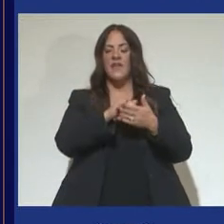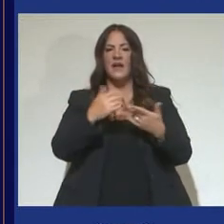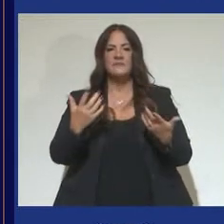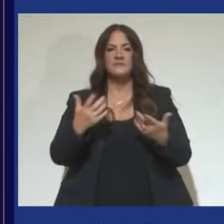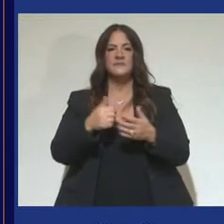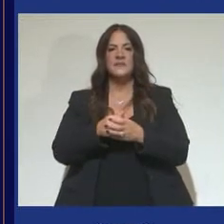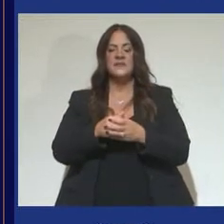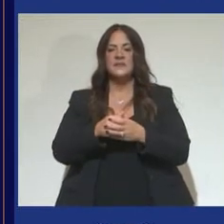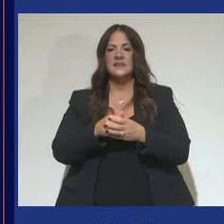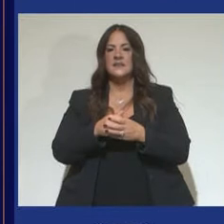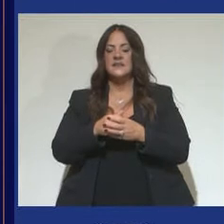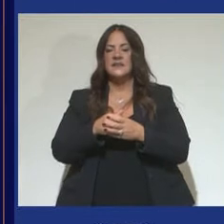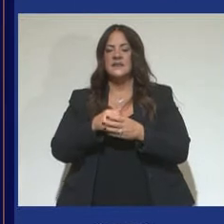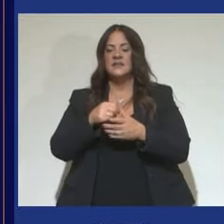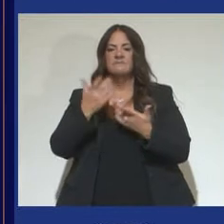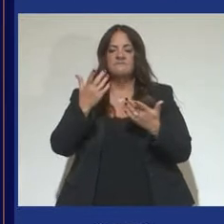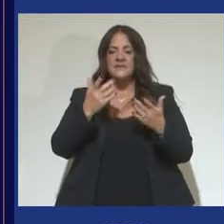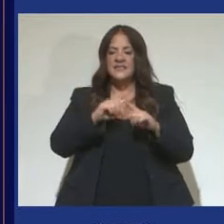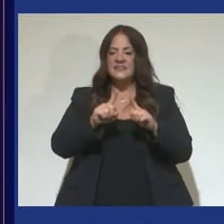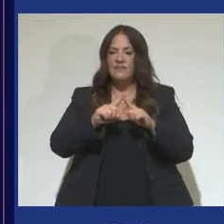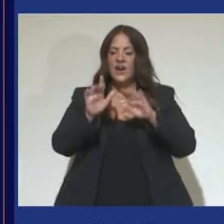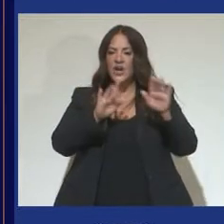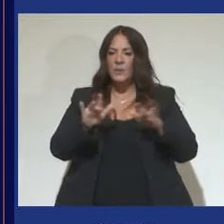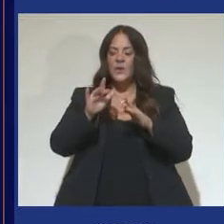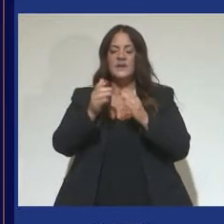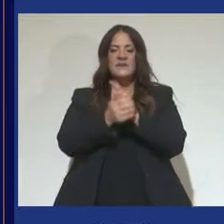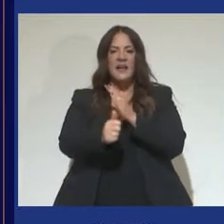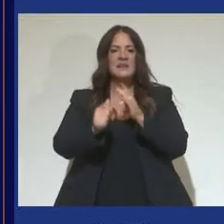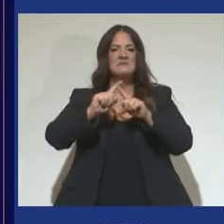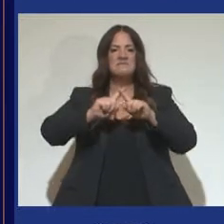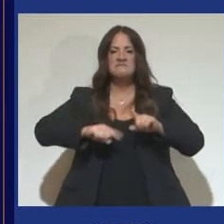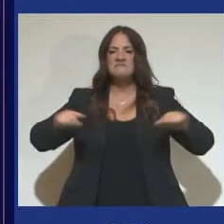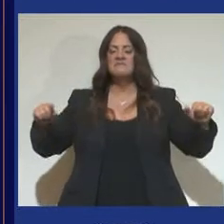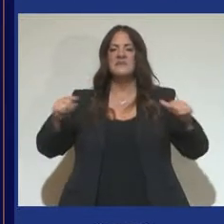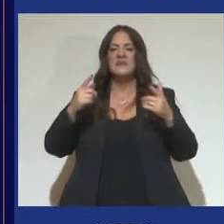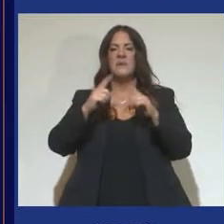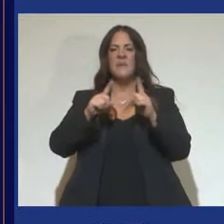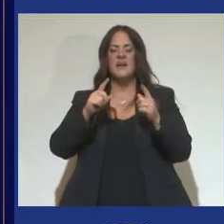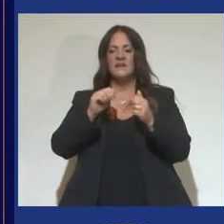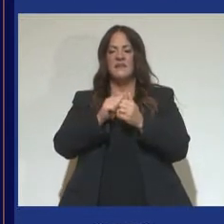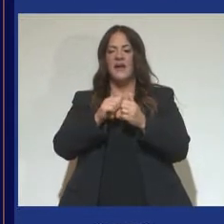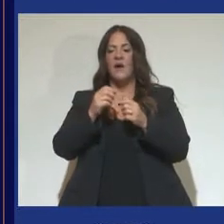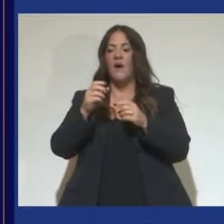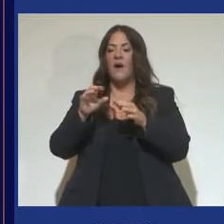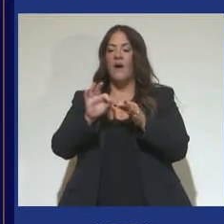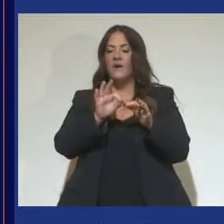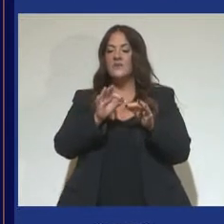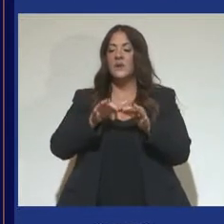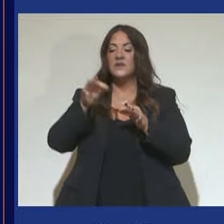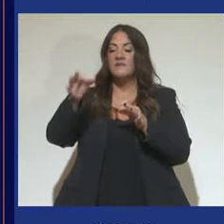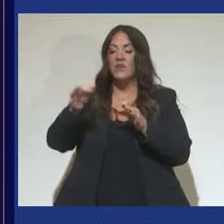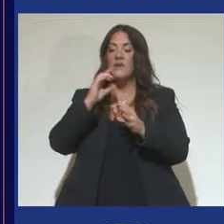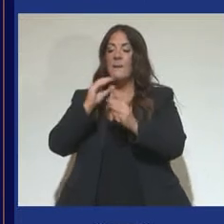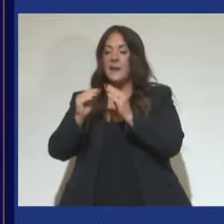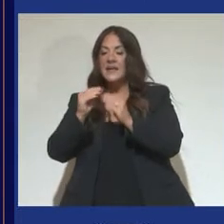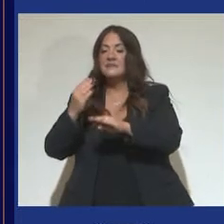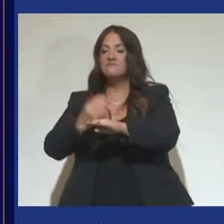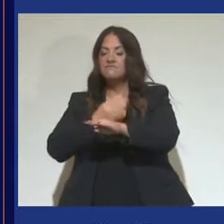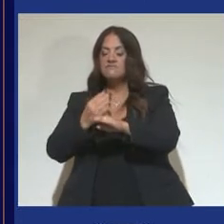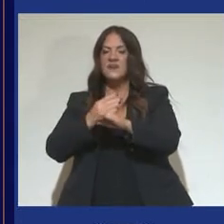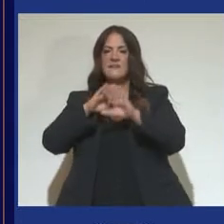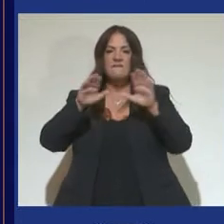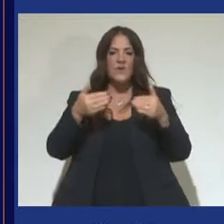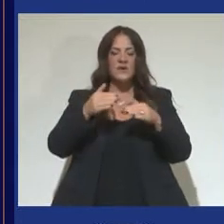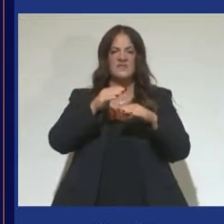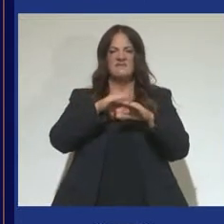ayudando a mantener los pagos diferidos ayudando a la app a darle fondos a la los fondos a